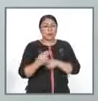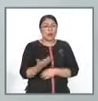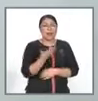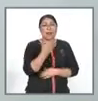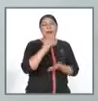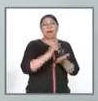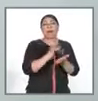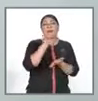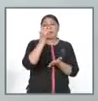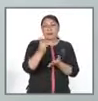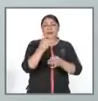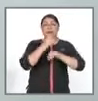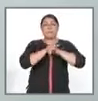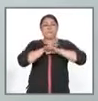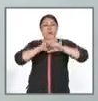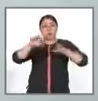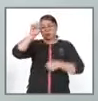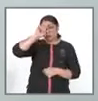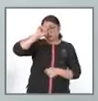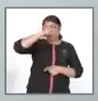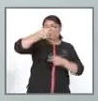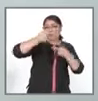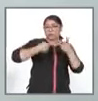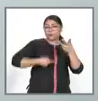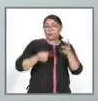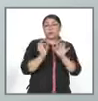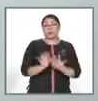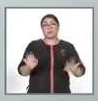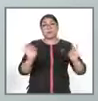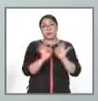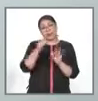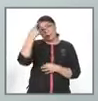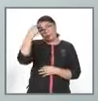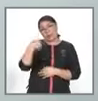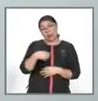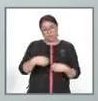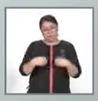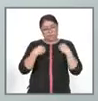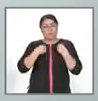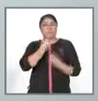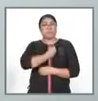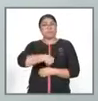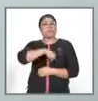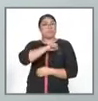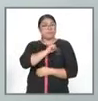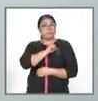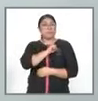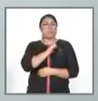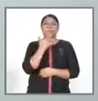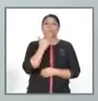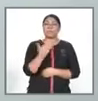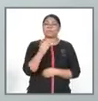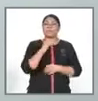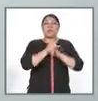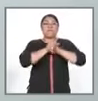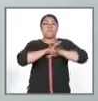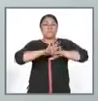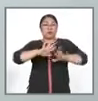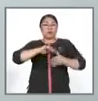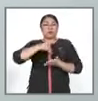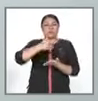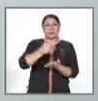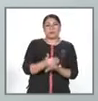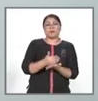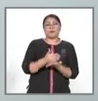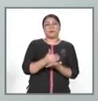Trejo Muchas gracias por estas recomendaciones para comenzar a cambiar nuestros hábitos y mejorar nuestra calidad de vida y es así como llegamos a la parte final de este informe por